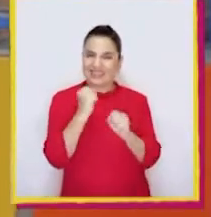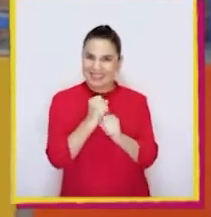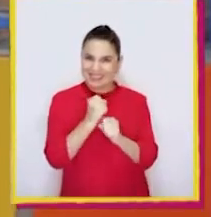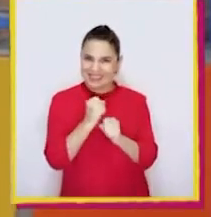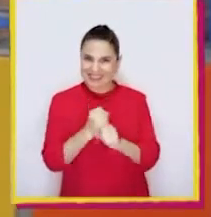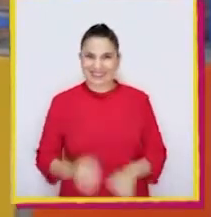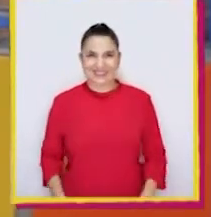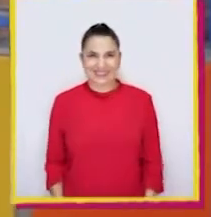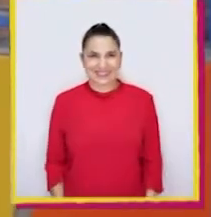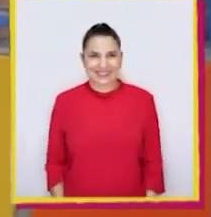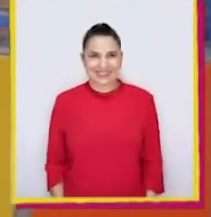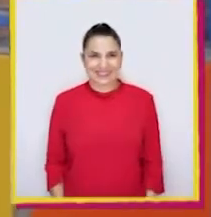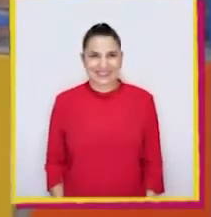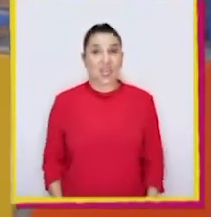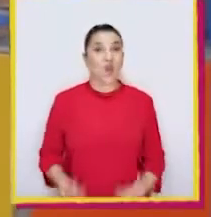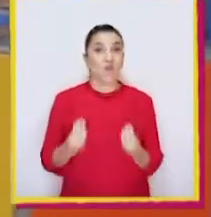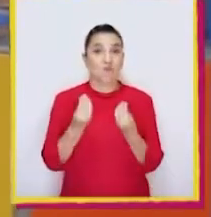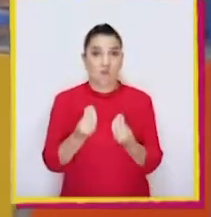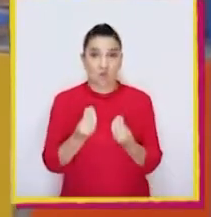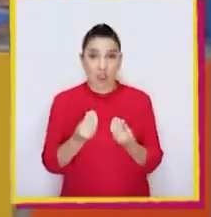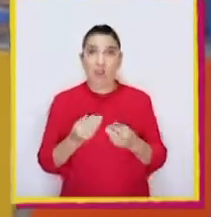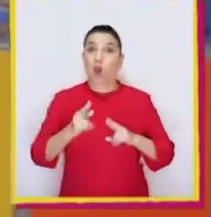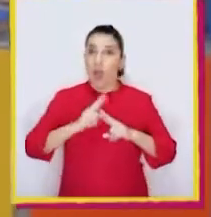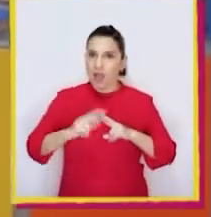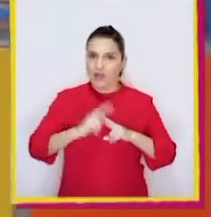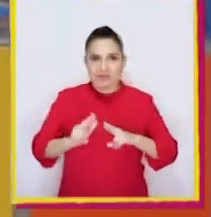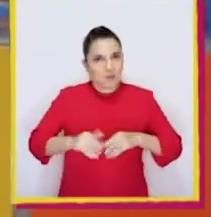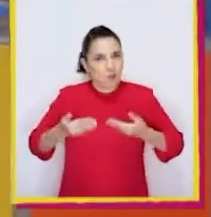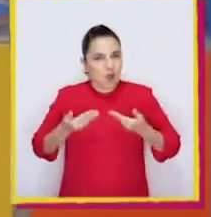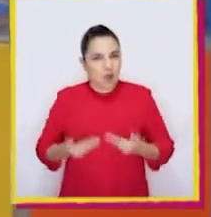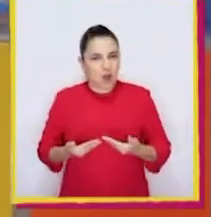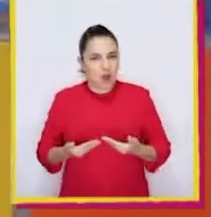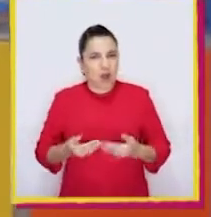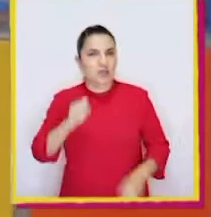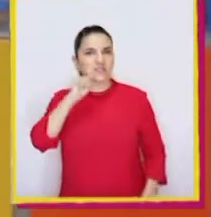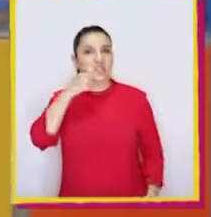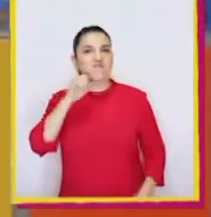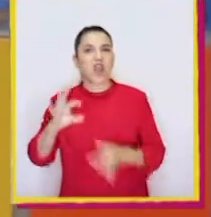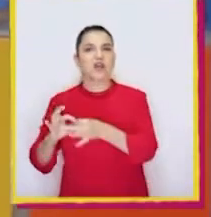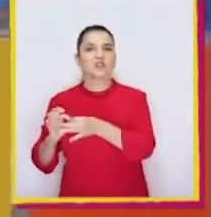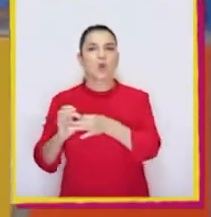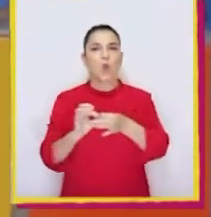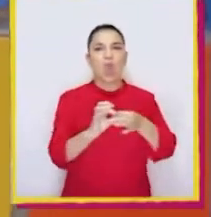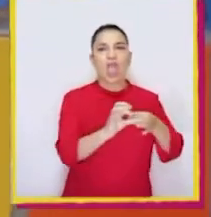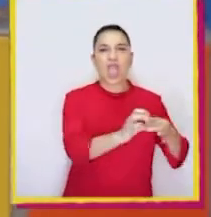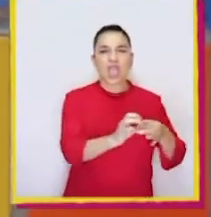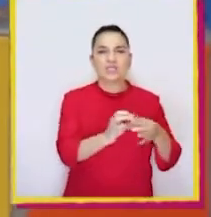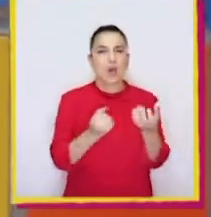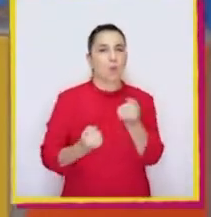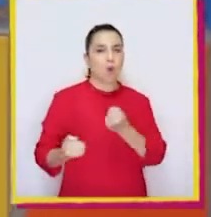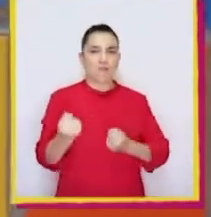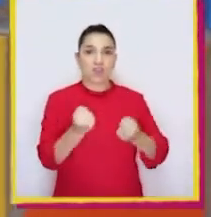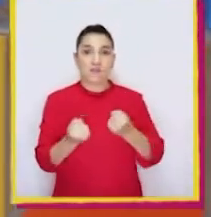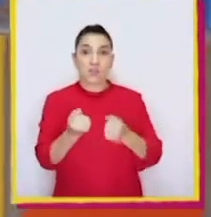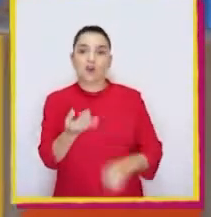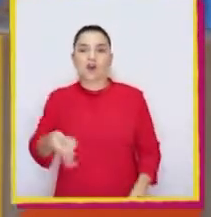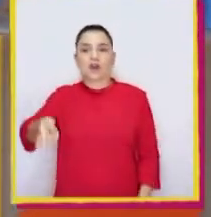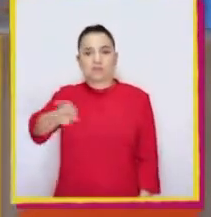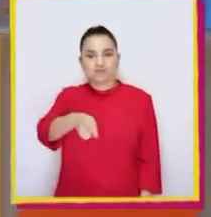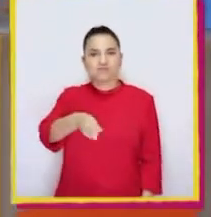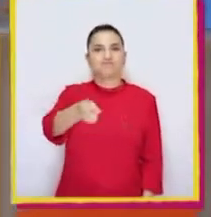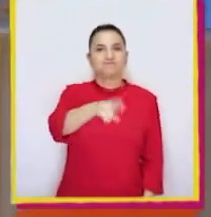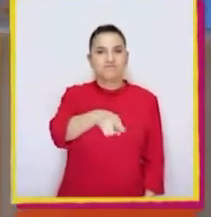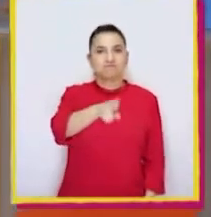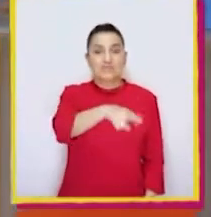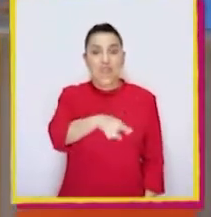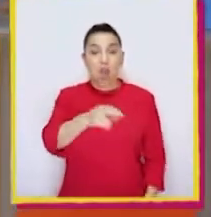¡Buen trabajo! Bueno, lo que acabamos de hacer fue una secuencia de movimientos en la que teníamos un